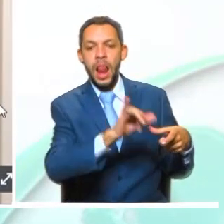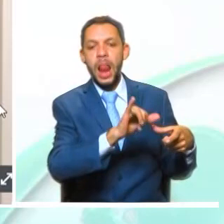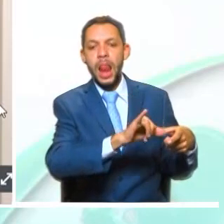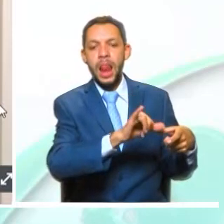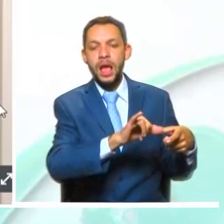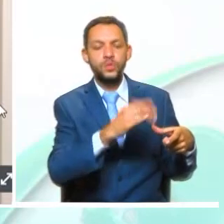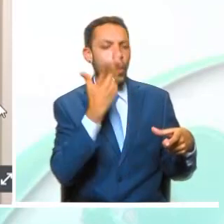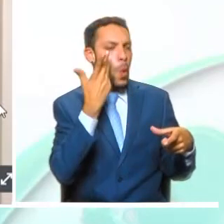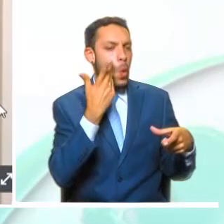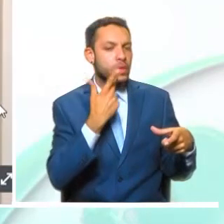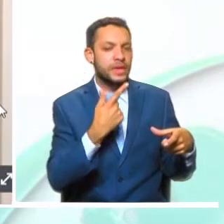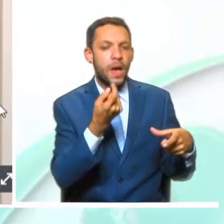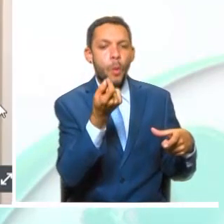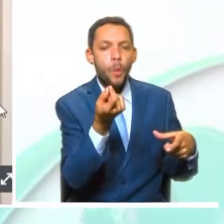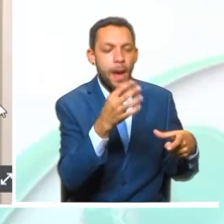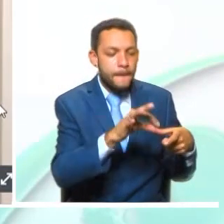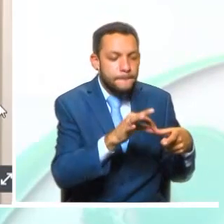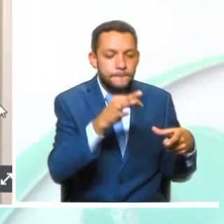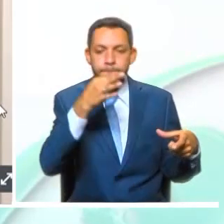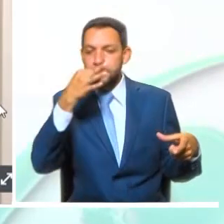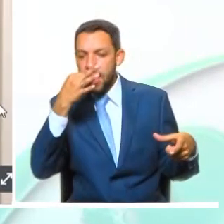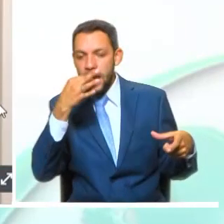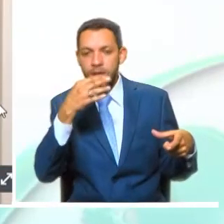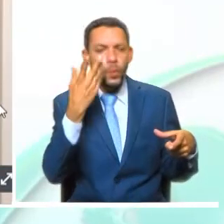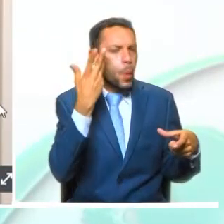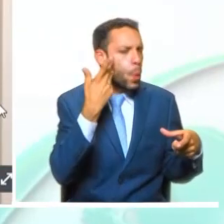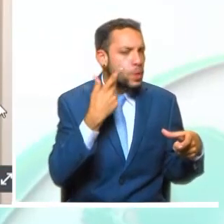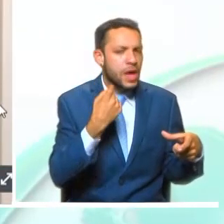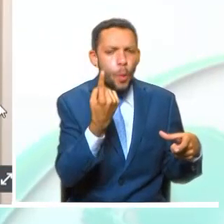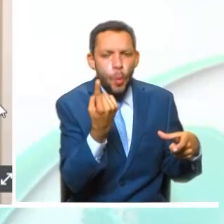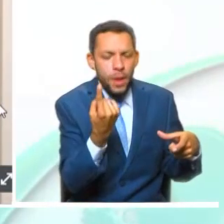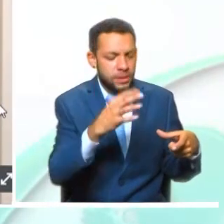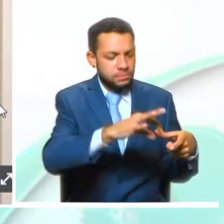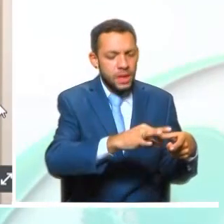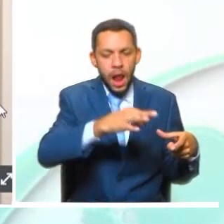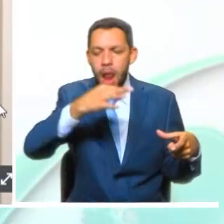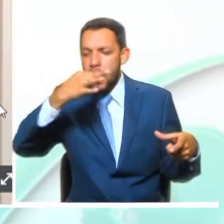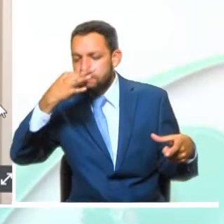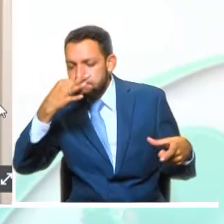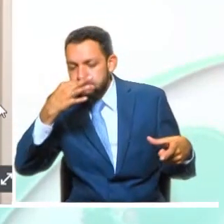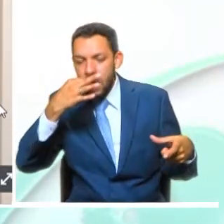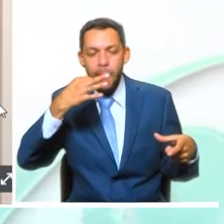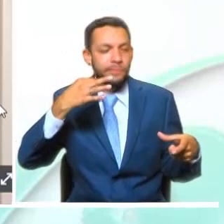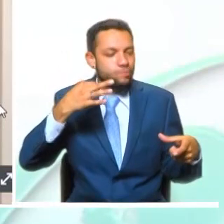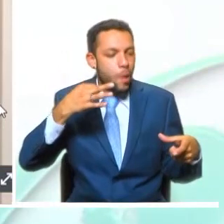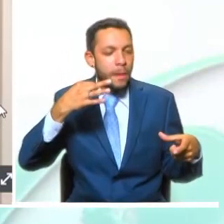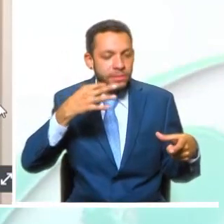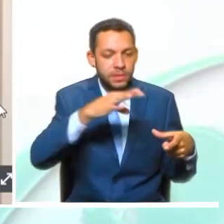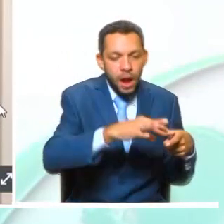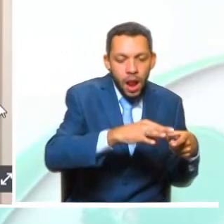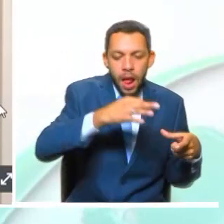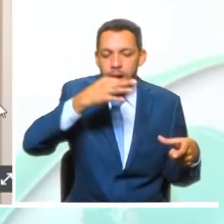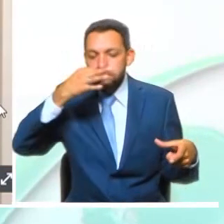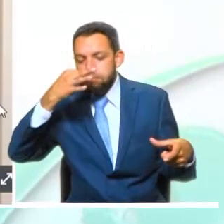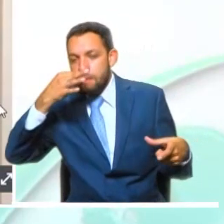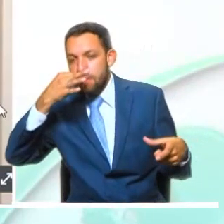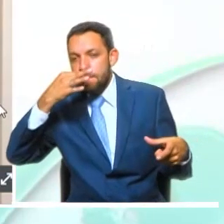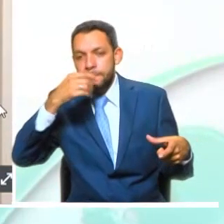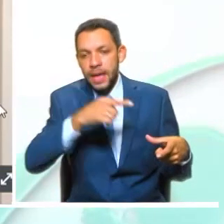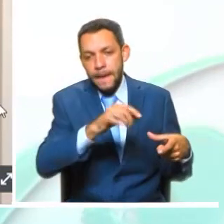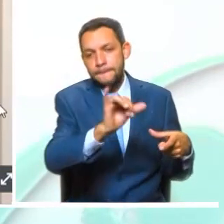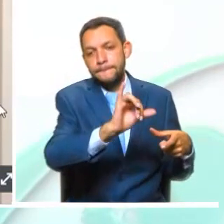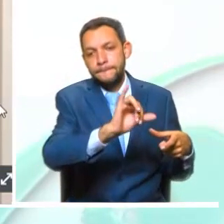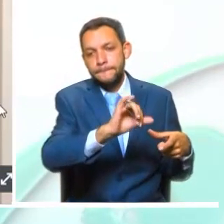pepita diaria en ayunas una pepita diaria bien masticado obviamente cada día va a estar más fermentada por el